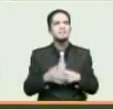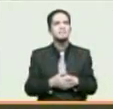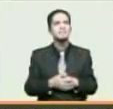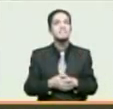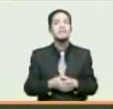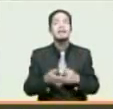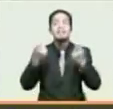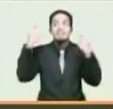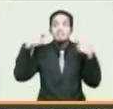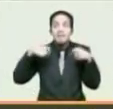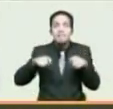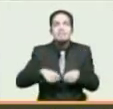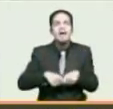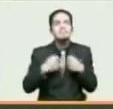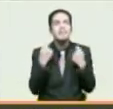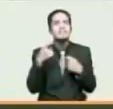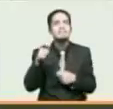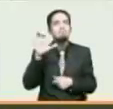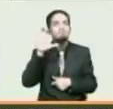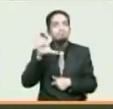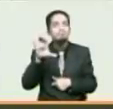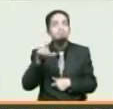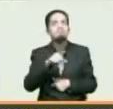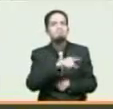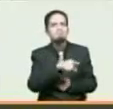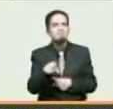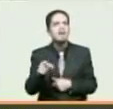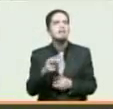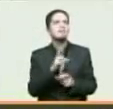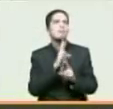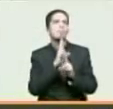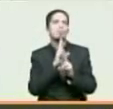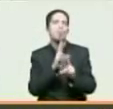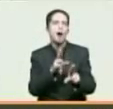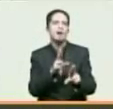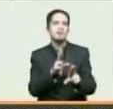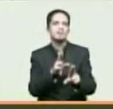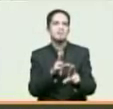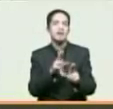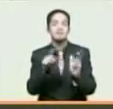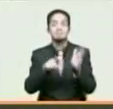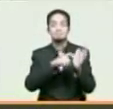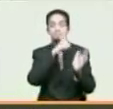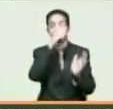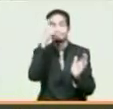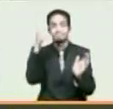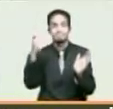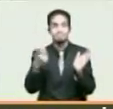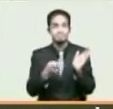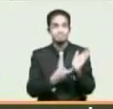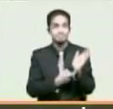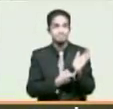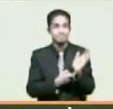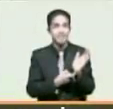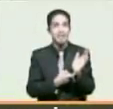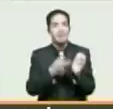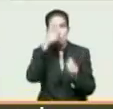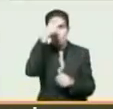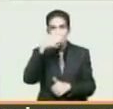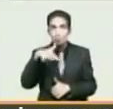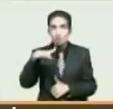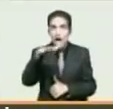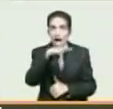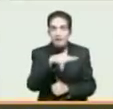si intentan agredir a nuestra patria, tendrán una respuesta de norte a sur, de este a oeste, de un pueblo